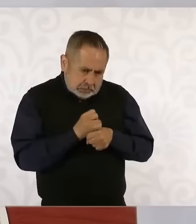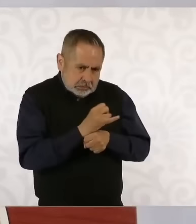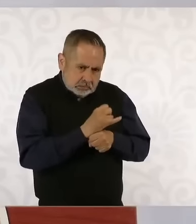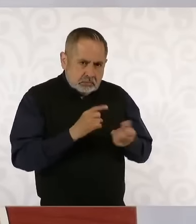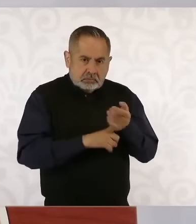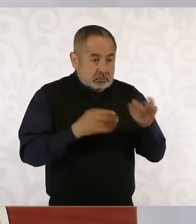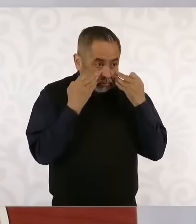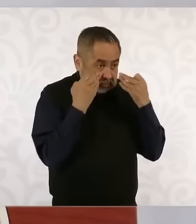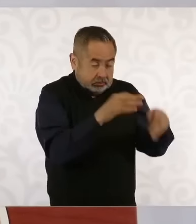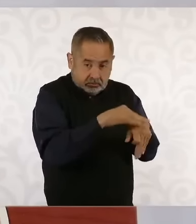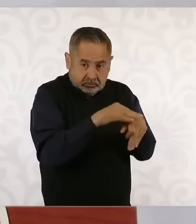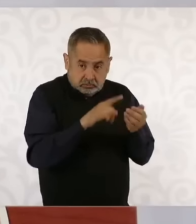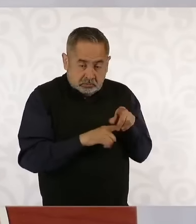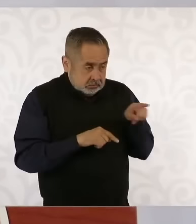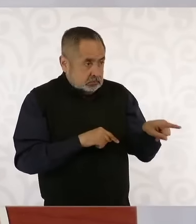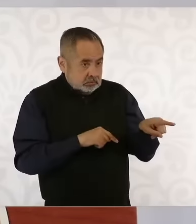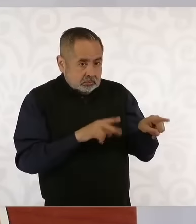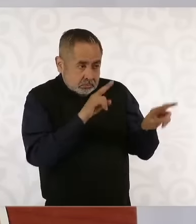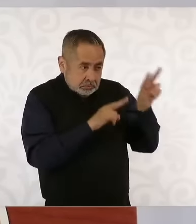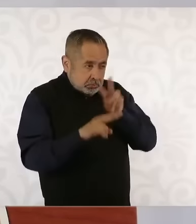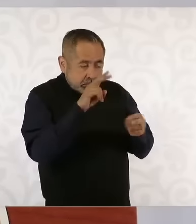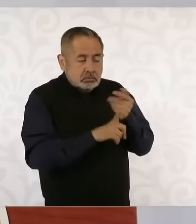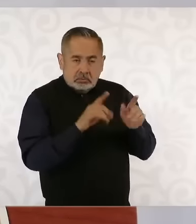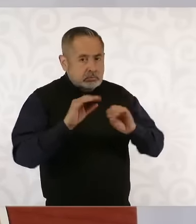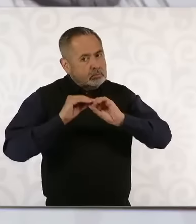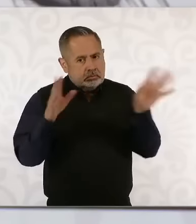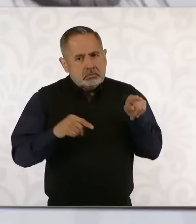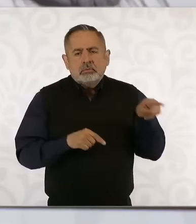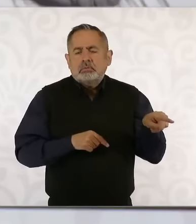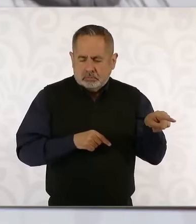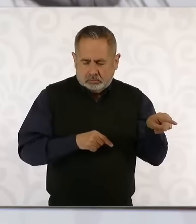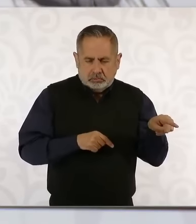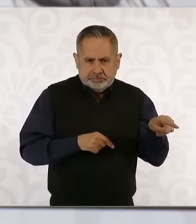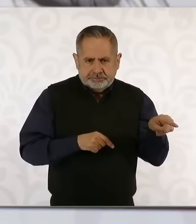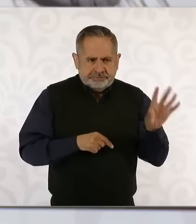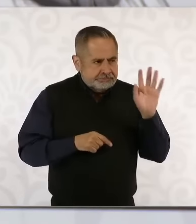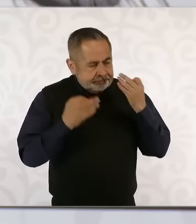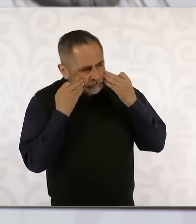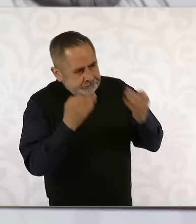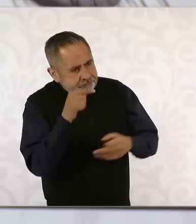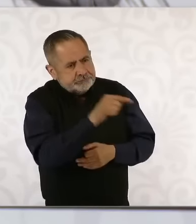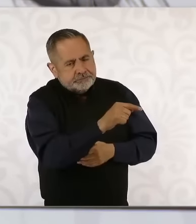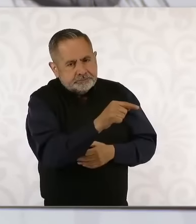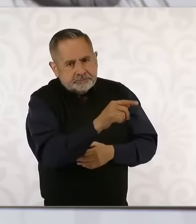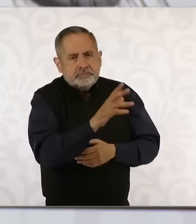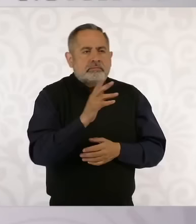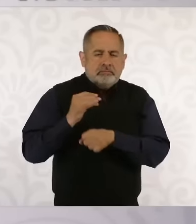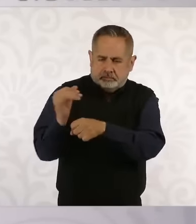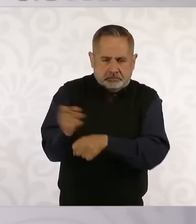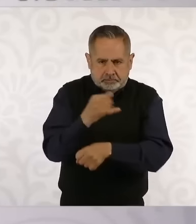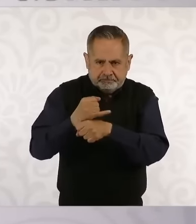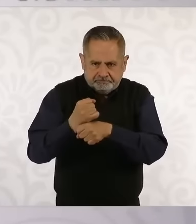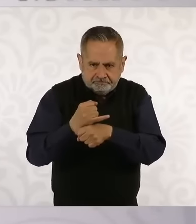cierto es lo que vimos, lo que se ve, lo que claramente se ve, lo que mostramos aquí, y que se